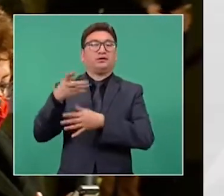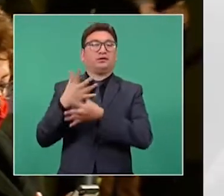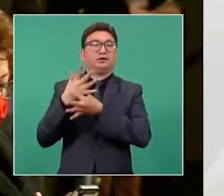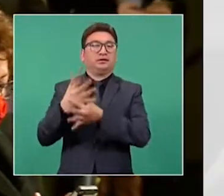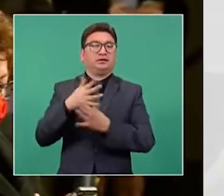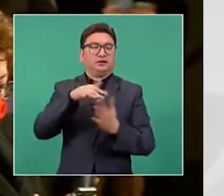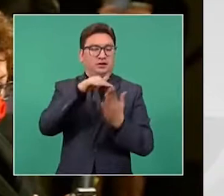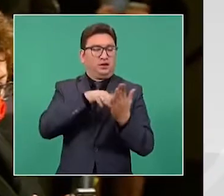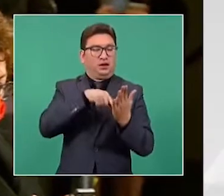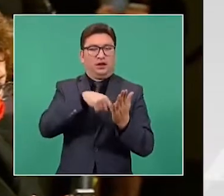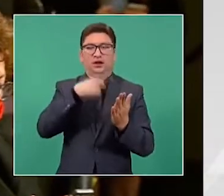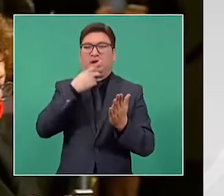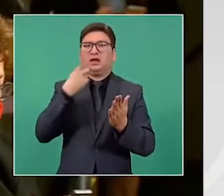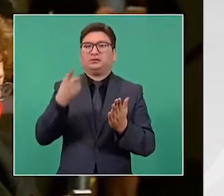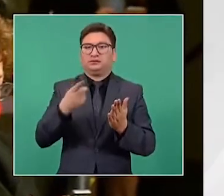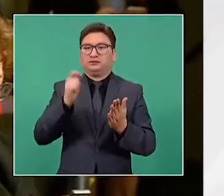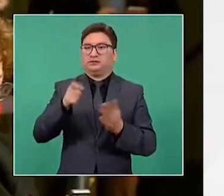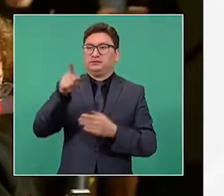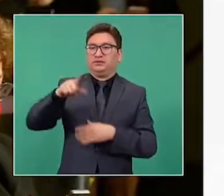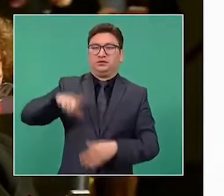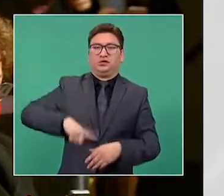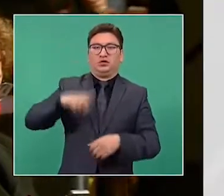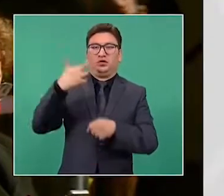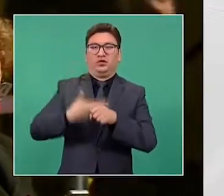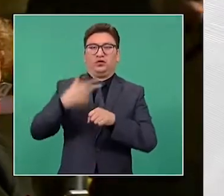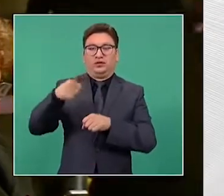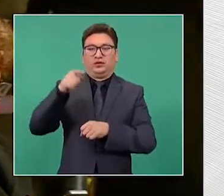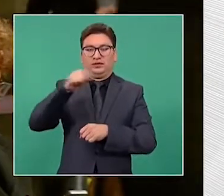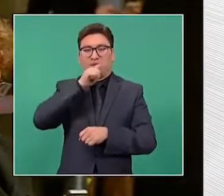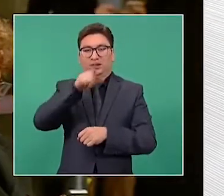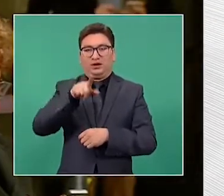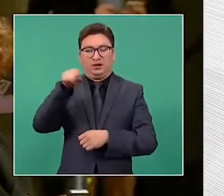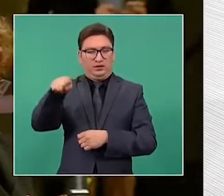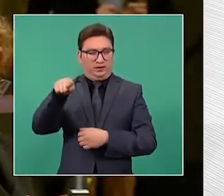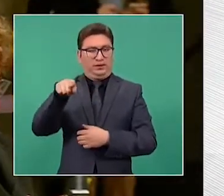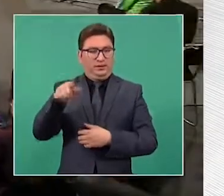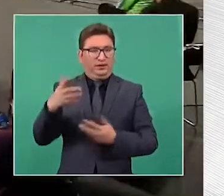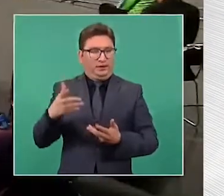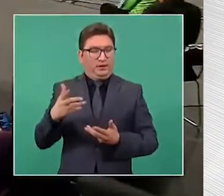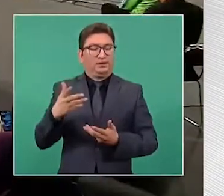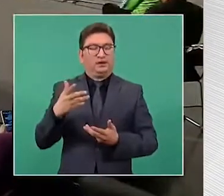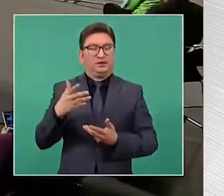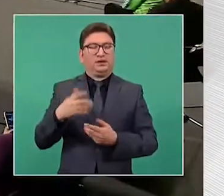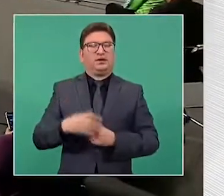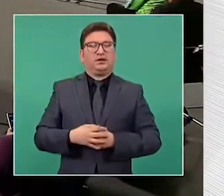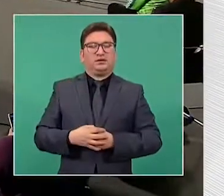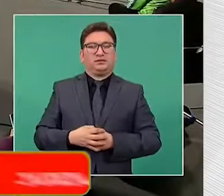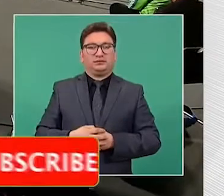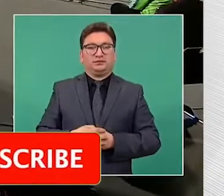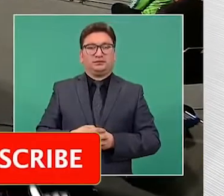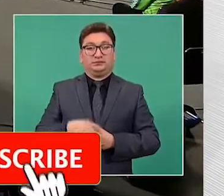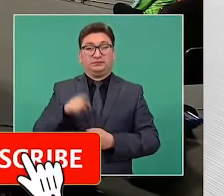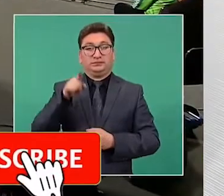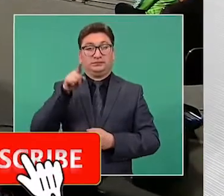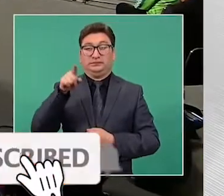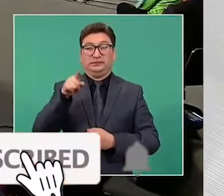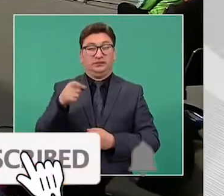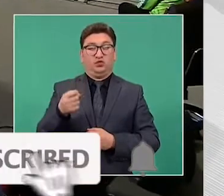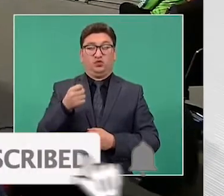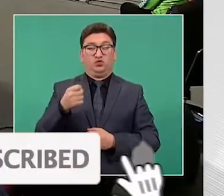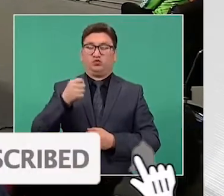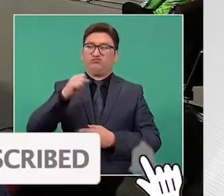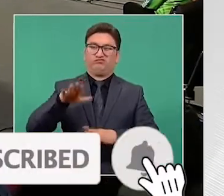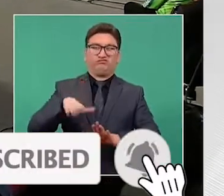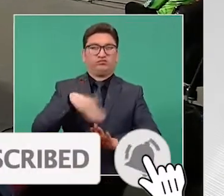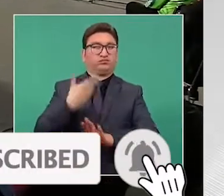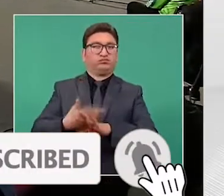de acuerdo a lo que acabo de leer textual, al gobernador de Jalisco, quien, bueno, pues ha sido muy hostil con